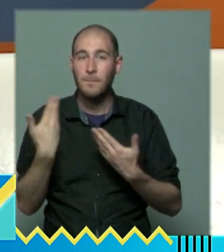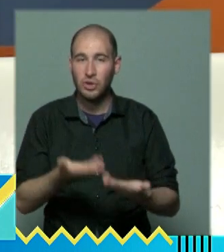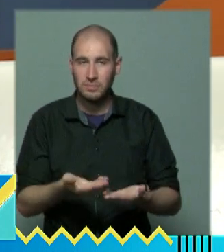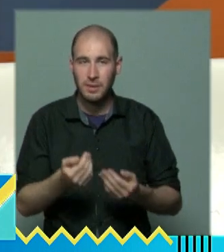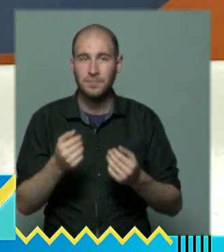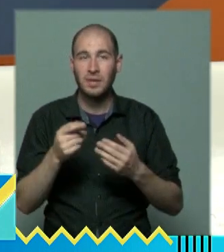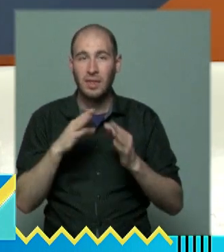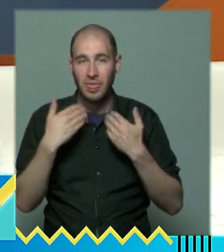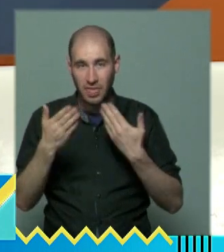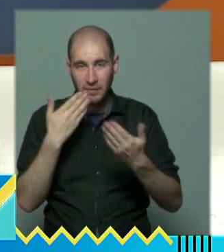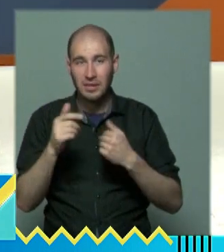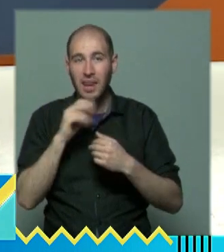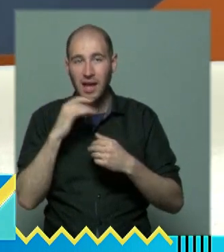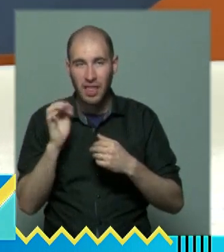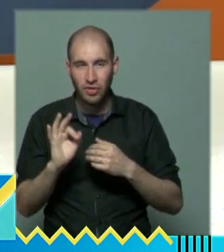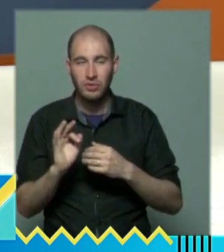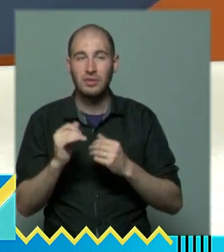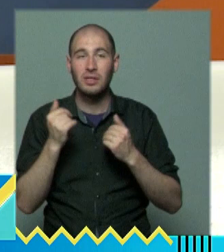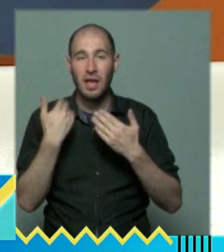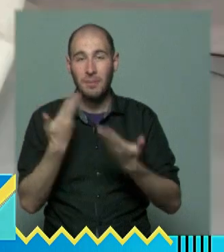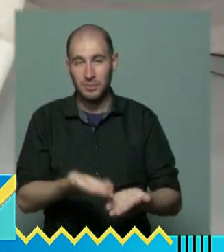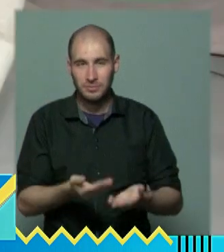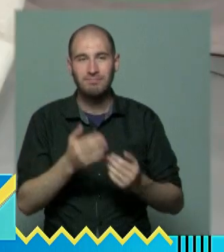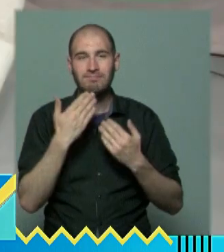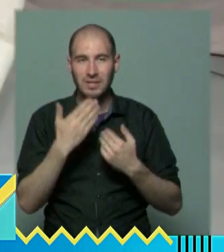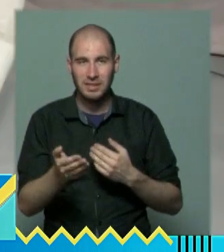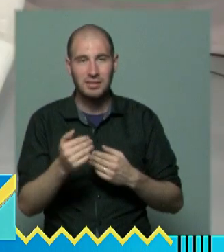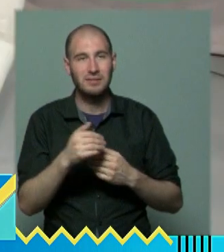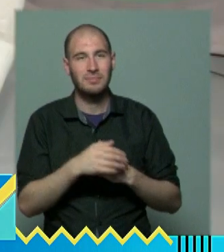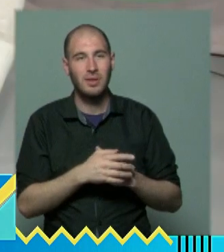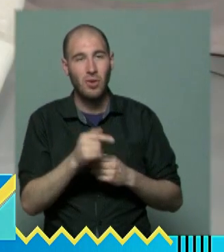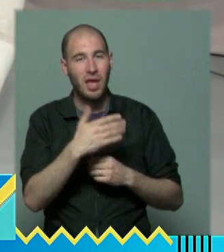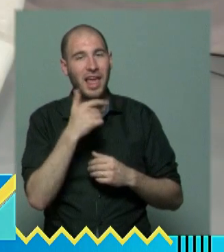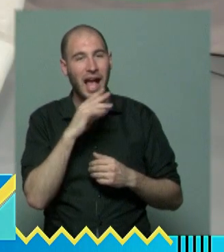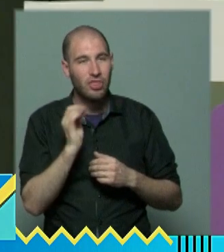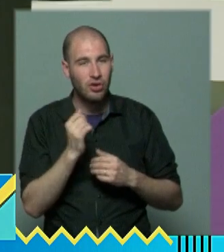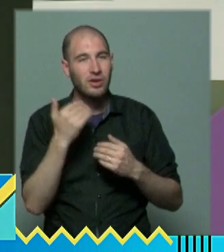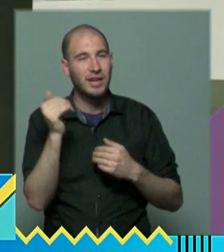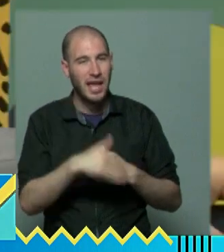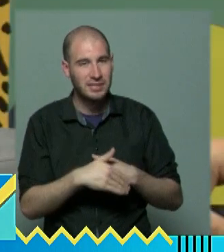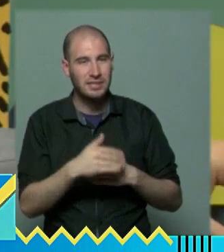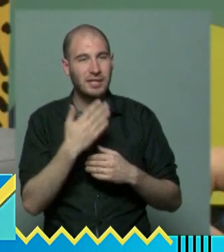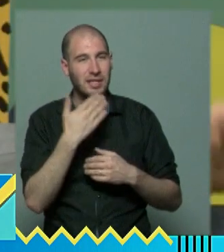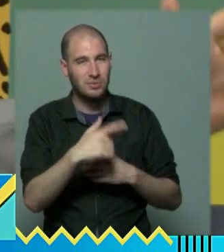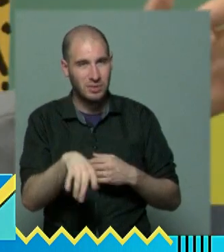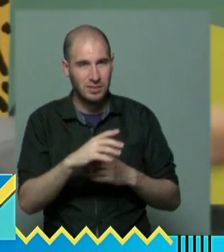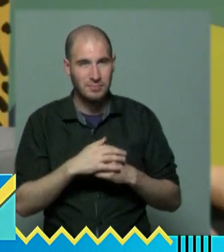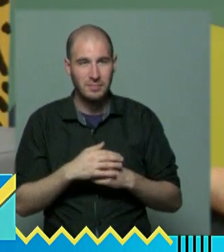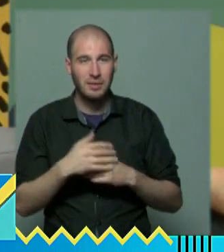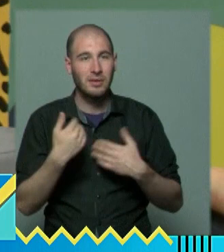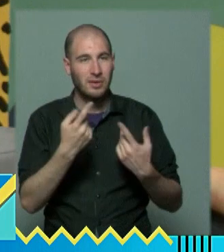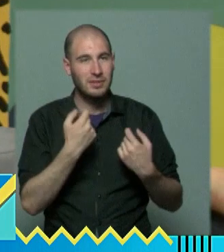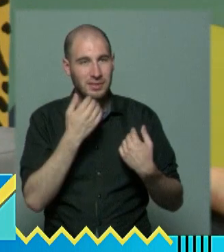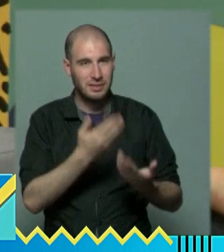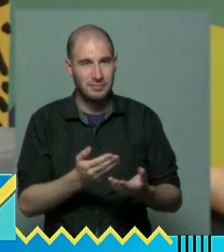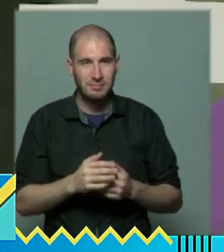la amplitud, el debate, a Alejandro, y bueno, a disposición de ustedes. Igualmente, para lo que necesiten. Alejandro, muchas gracias. Gracias a ustedes y bueno, para lo que